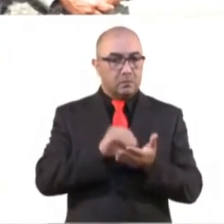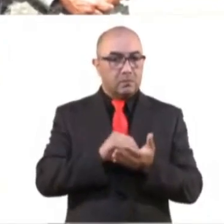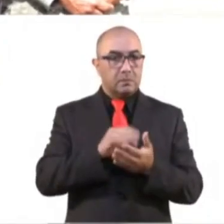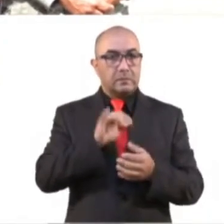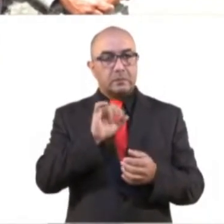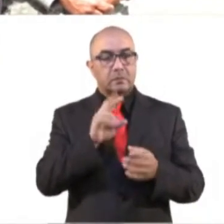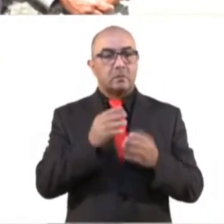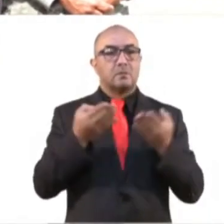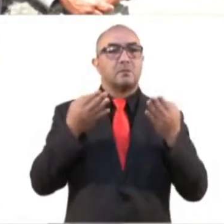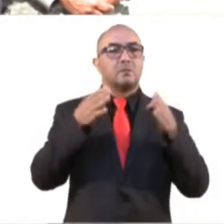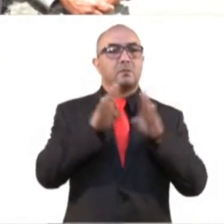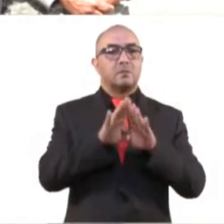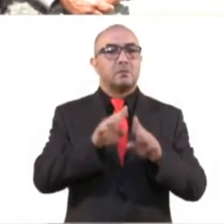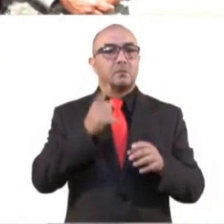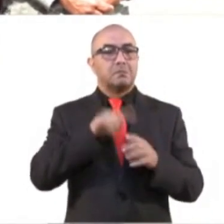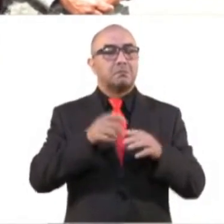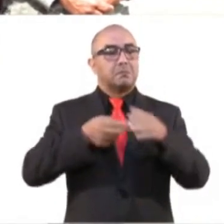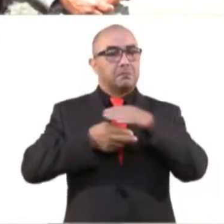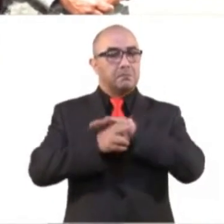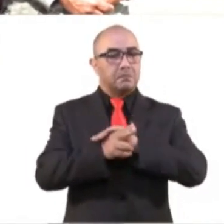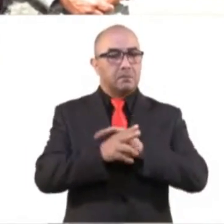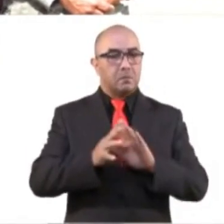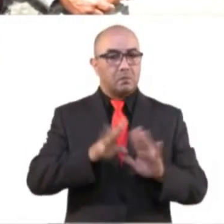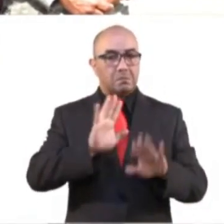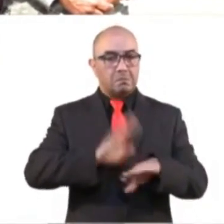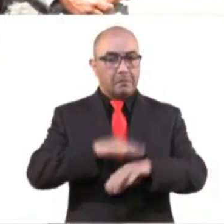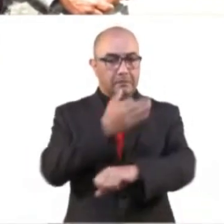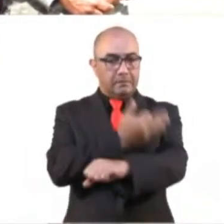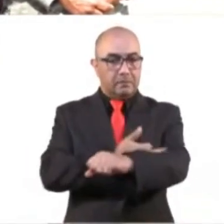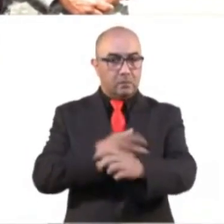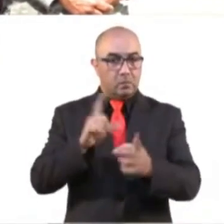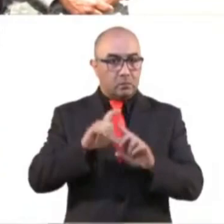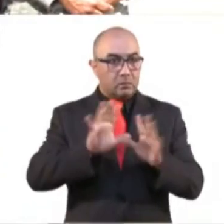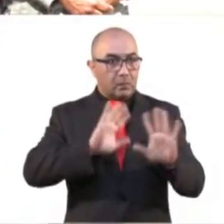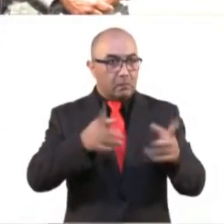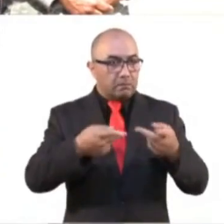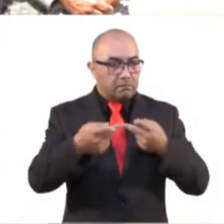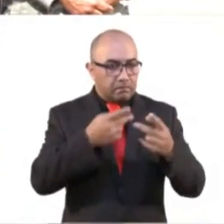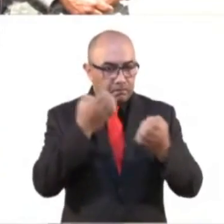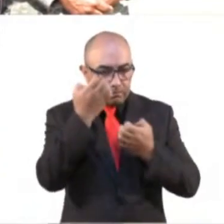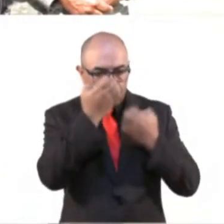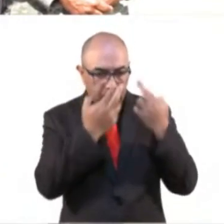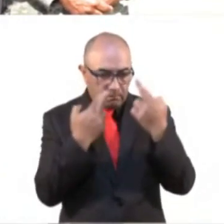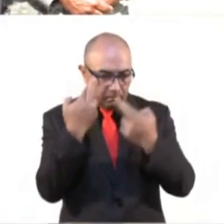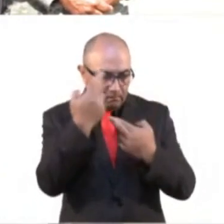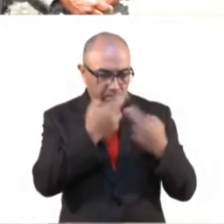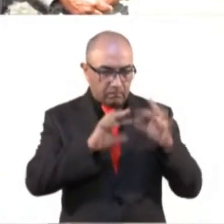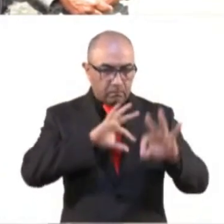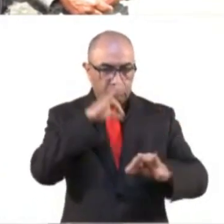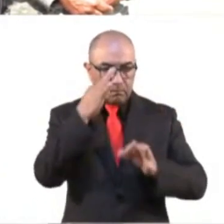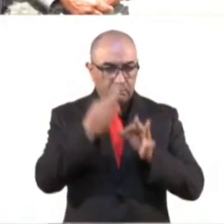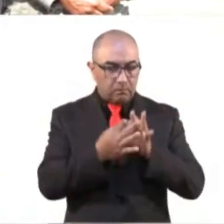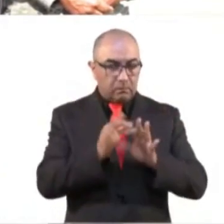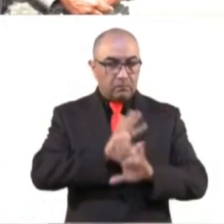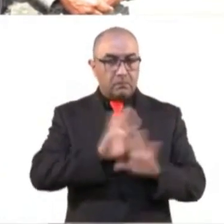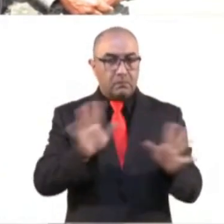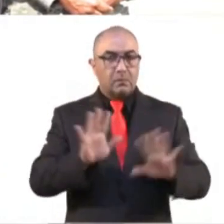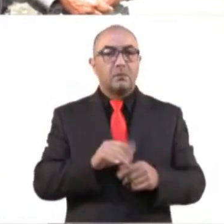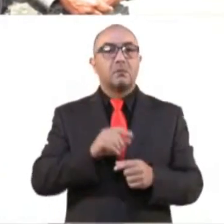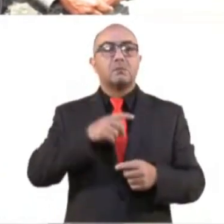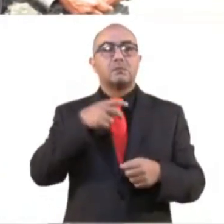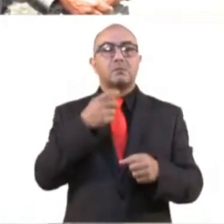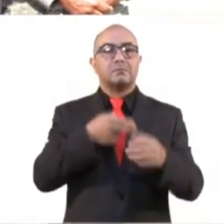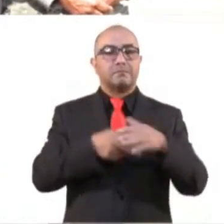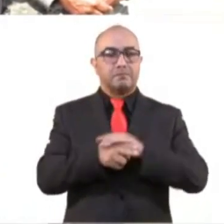informando más tarde ya en el momento que terminen todos los peritajes eh estará ya eh el